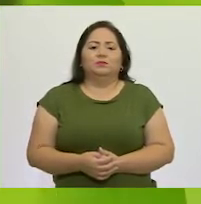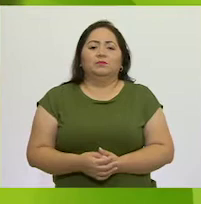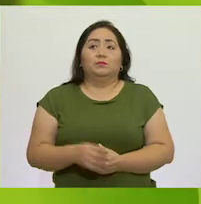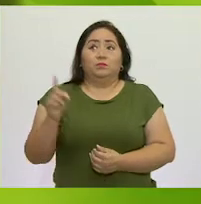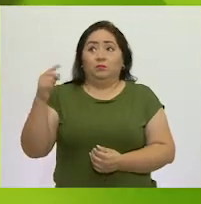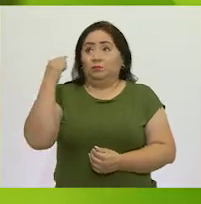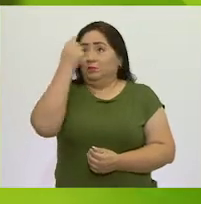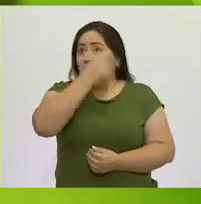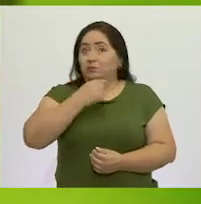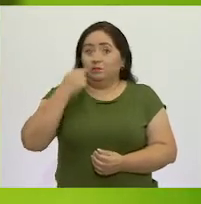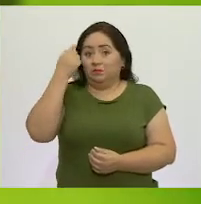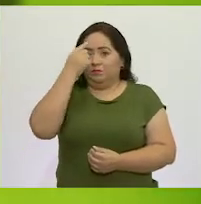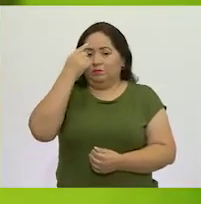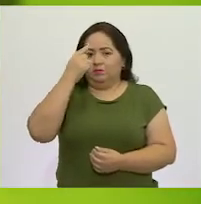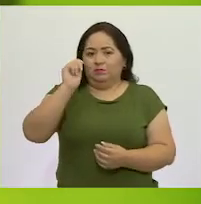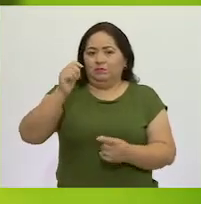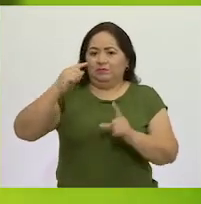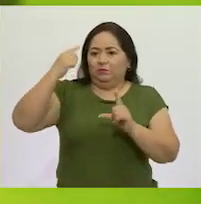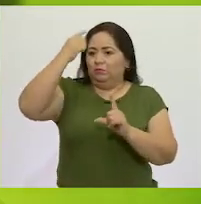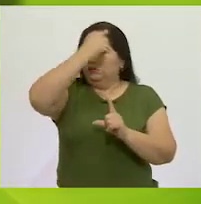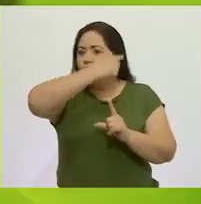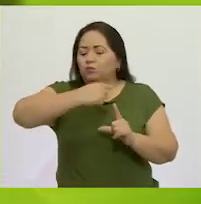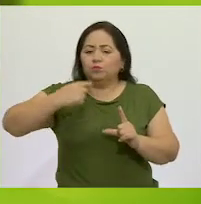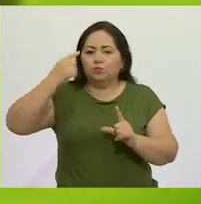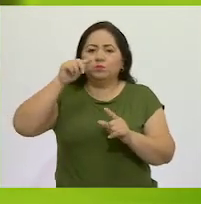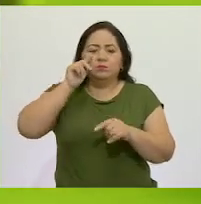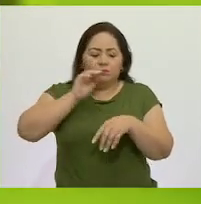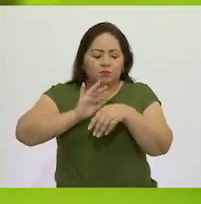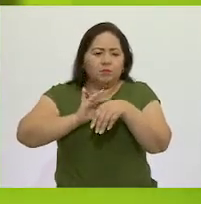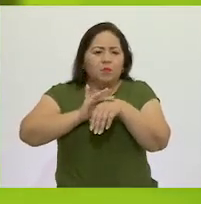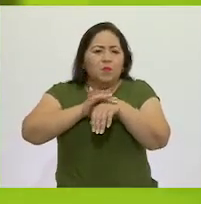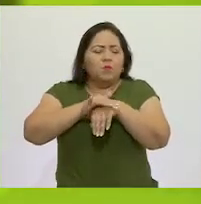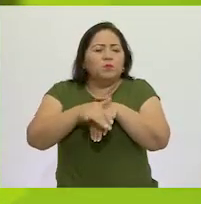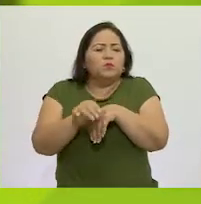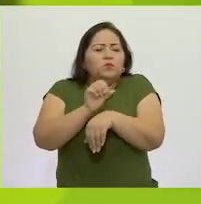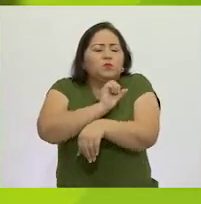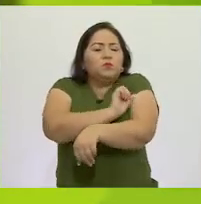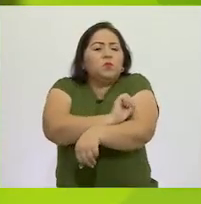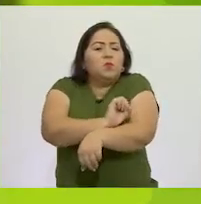Su cara es redonda, su piel se ve suave.